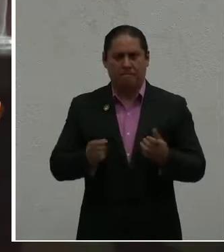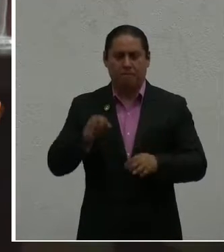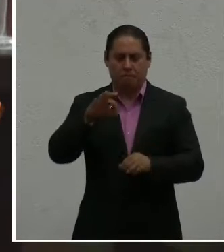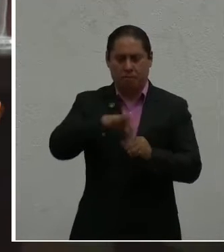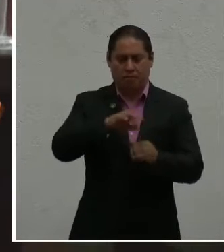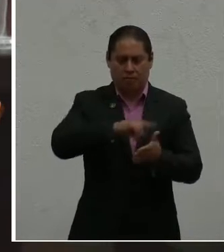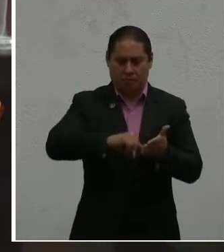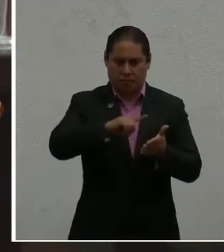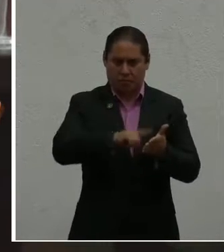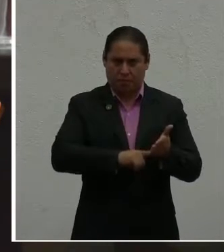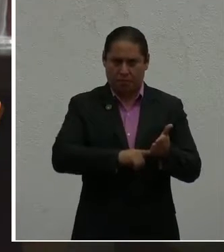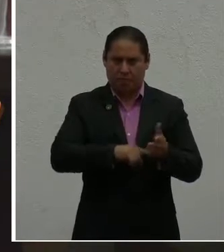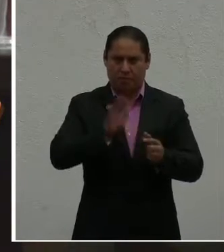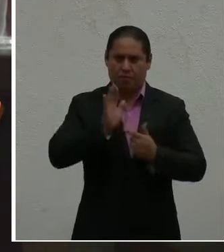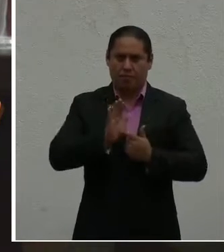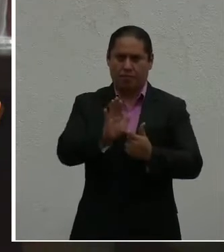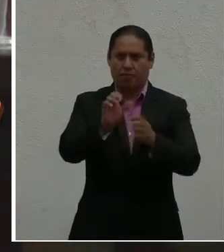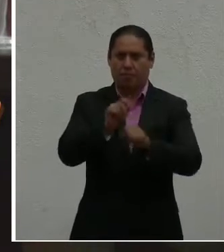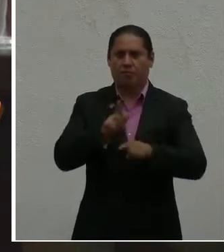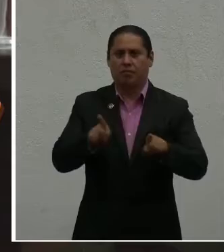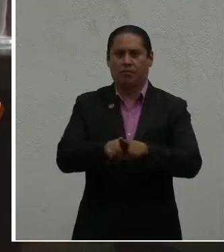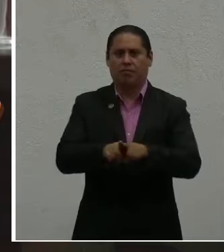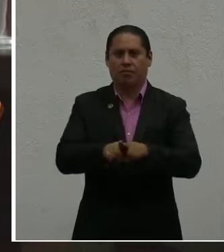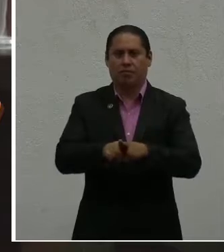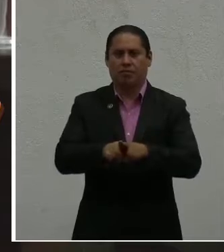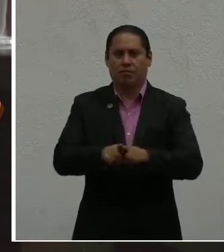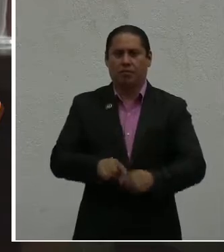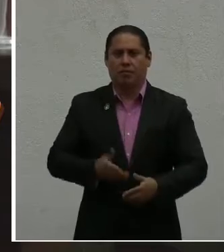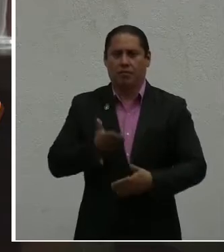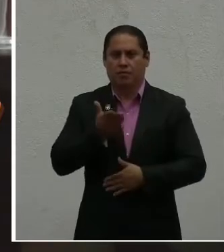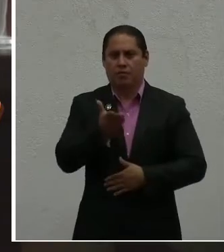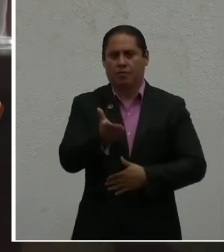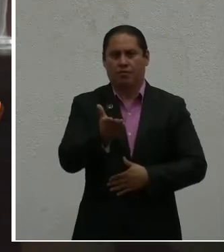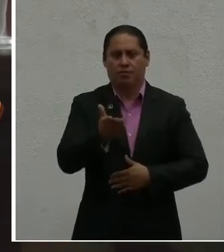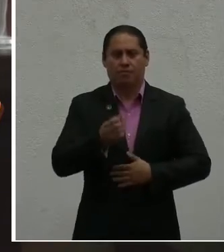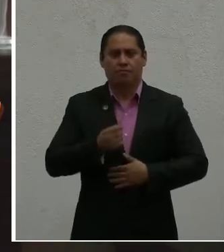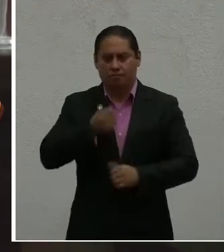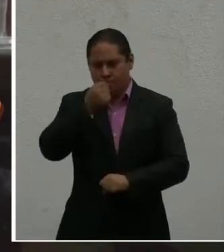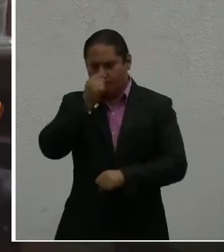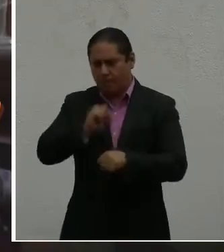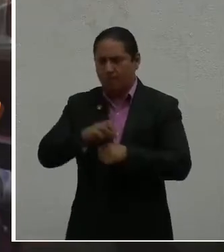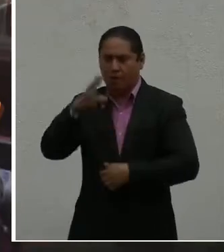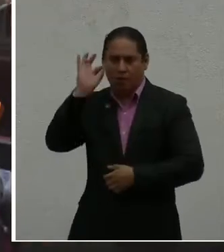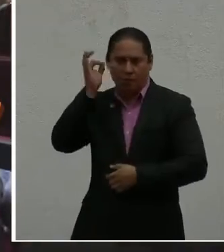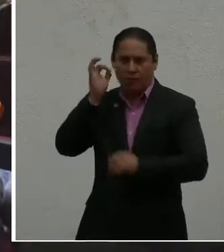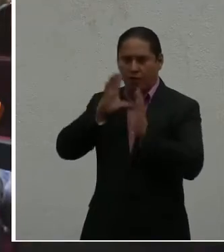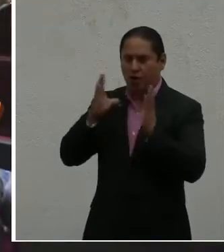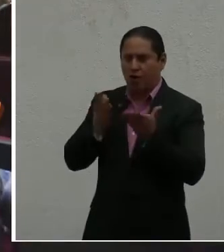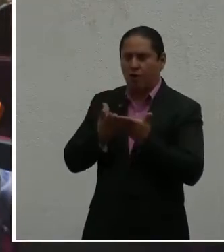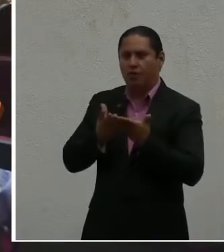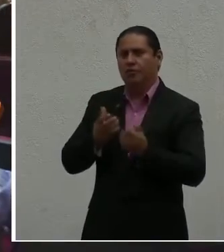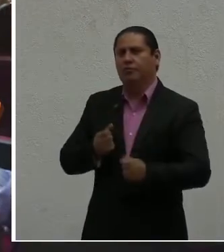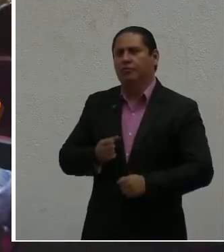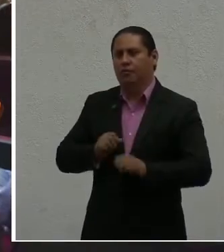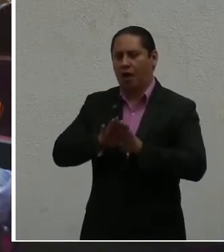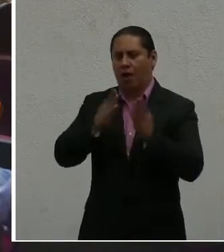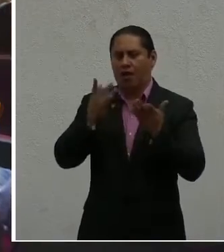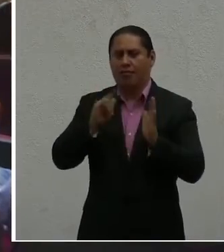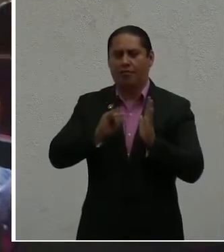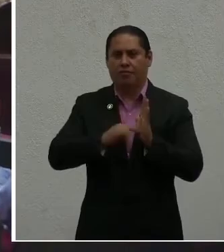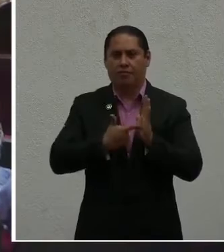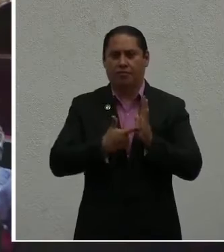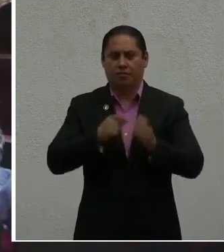votación nominal el dictamen presentado. Por lo que solicito a la Secretaría de Servicios Parlamentarios abra el sistema